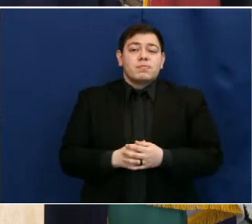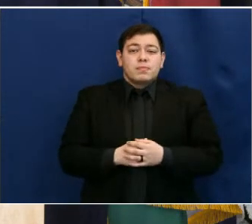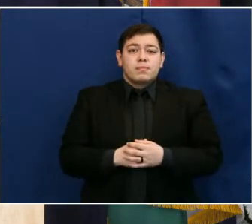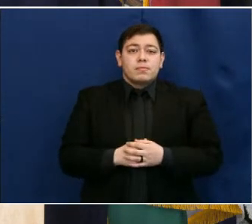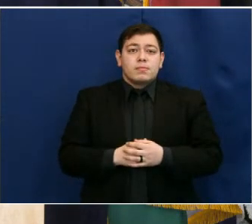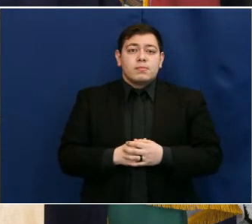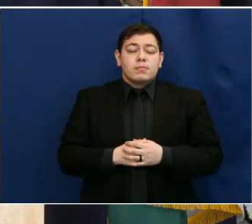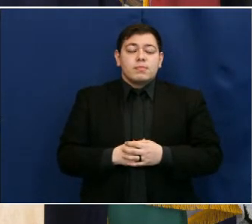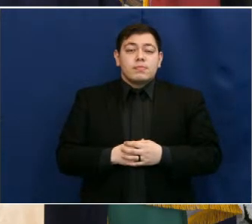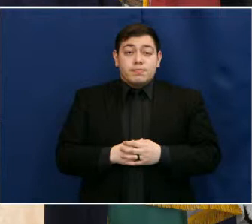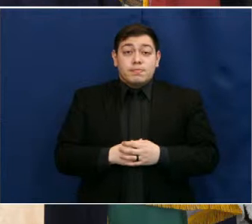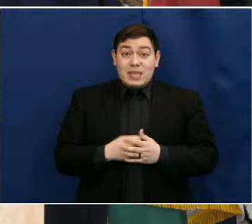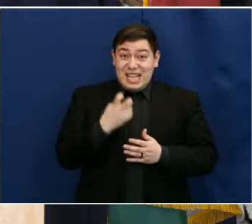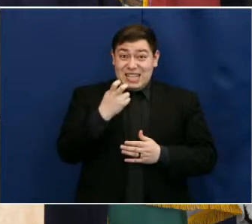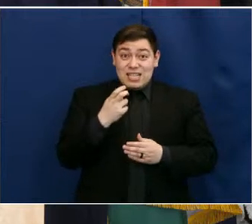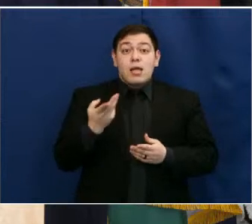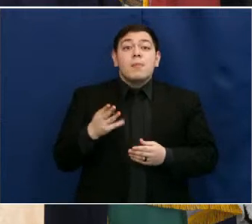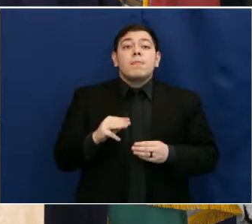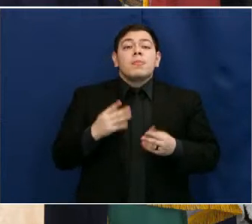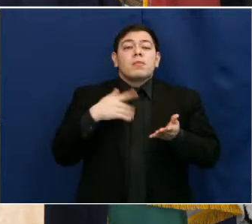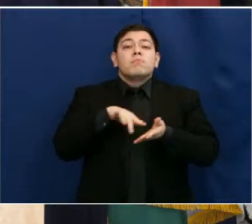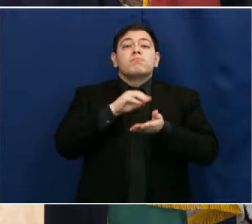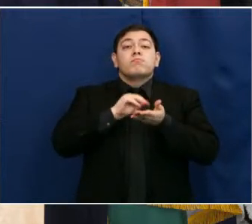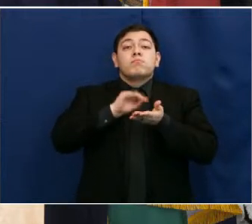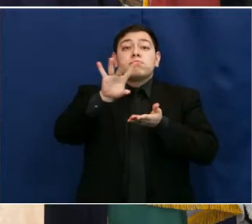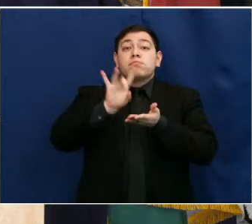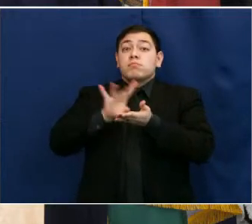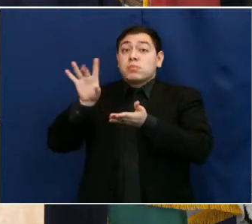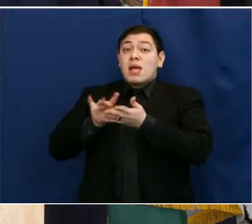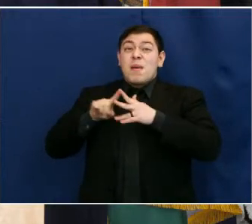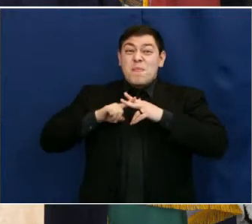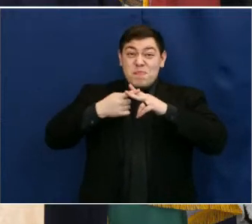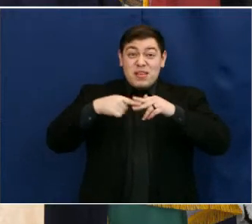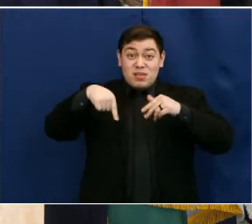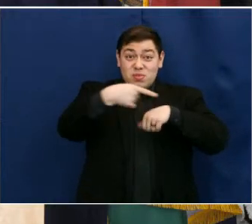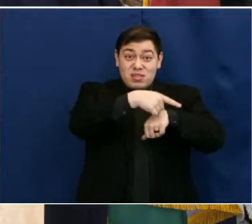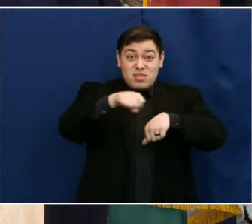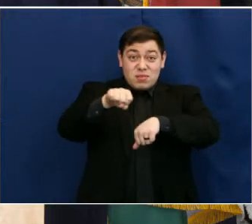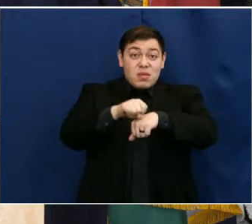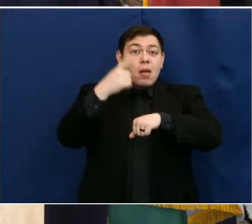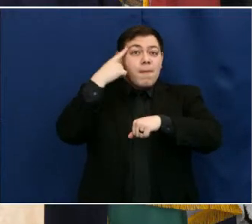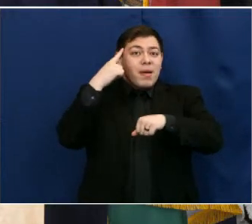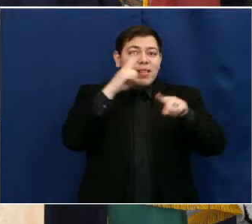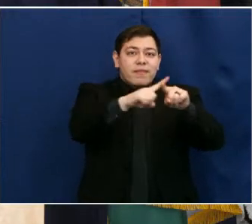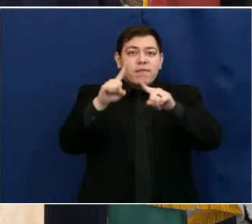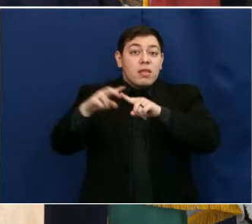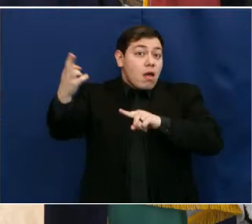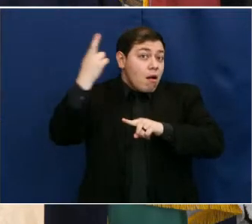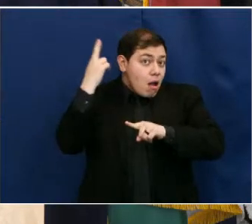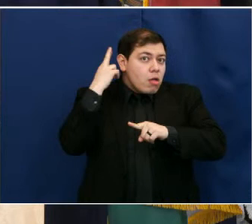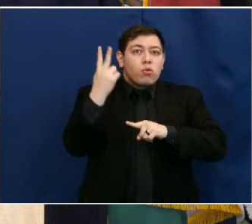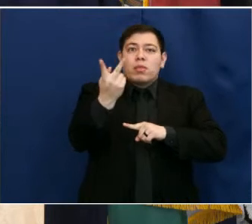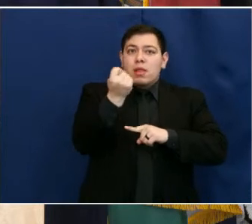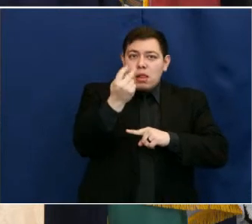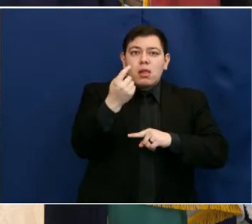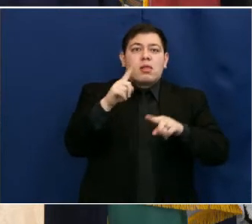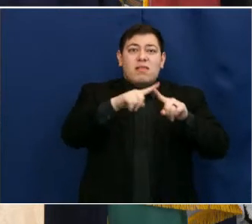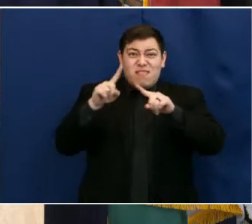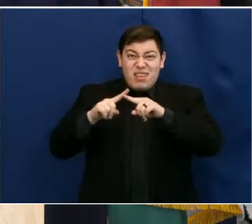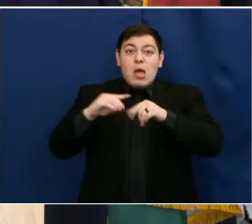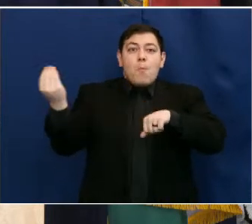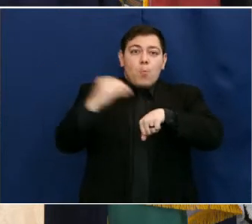Estos mensajes de radio van a empezar esta semana que entra, así que estamos muy emocionados porque más que nada, pues sabemos que hay mucha